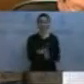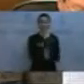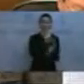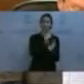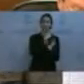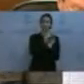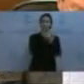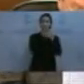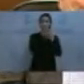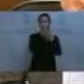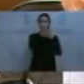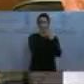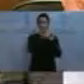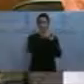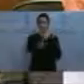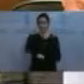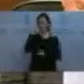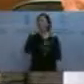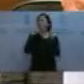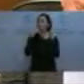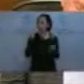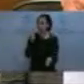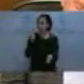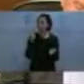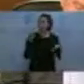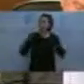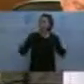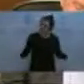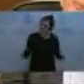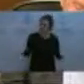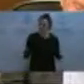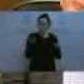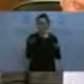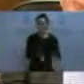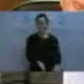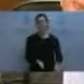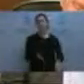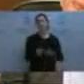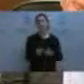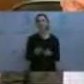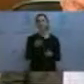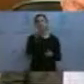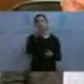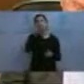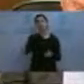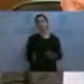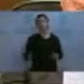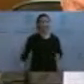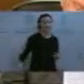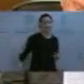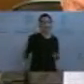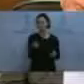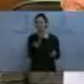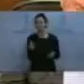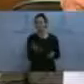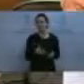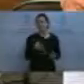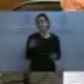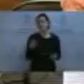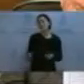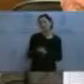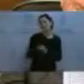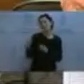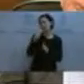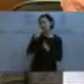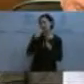usted me contestó hace un año, que evidentemente usted faltó a la verdad, o bien porque no le dieron los